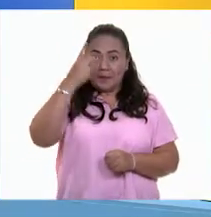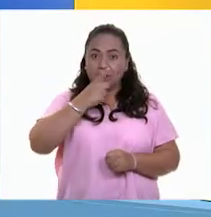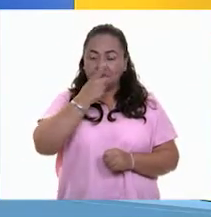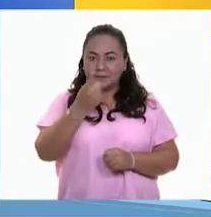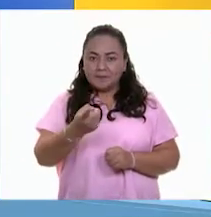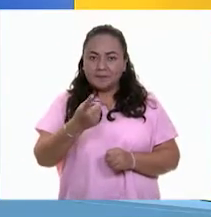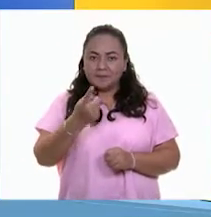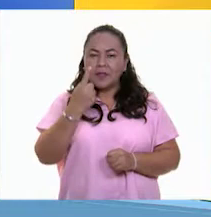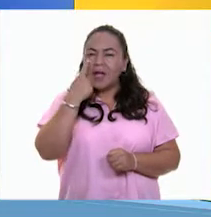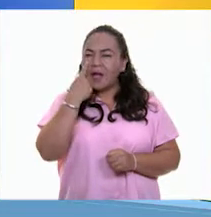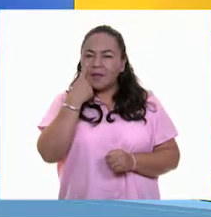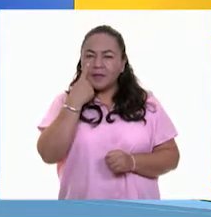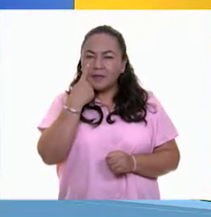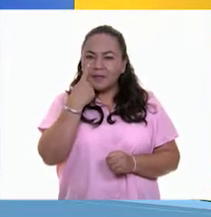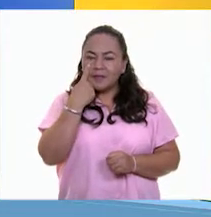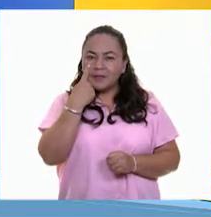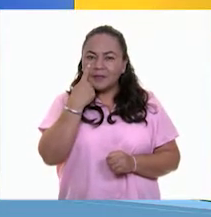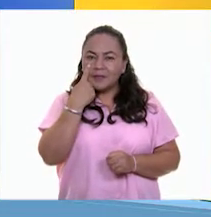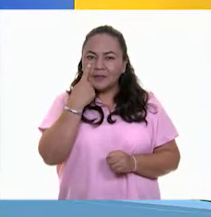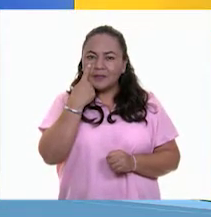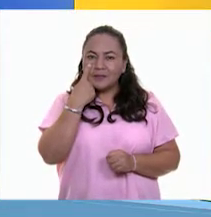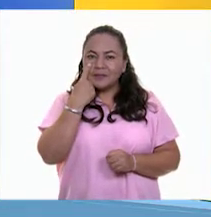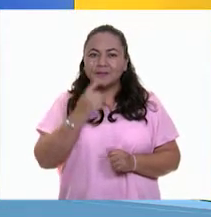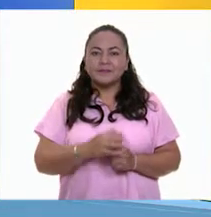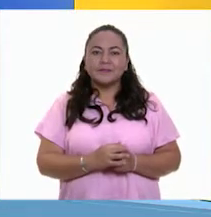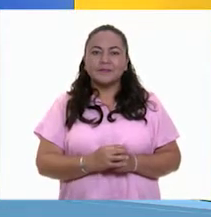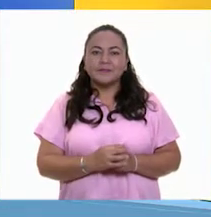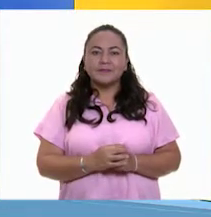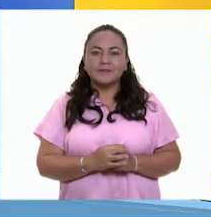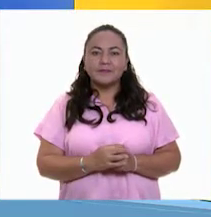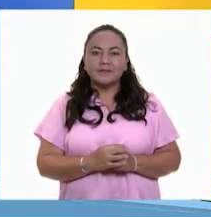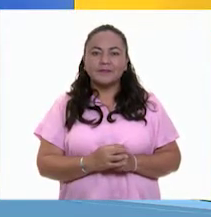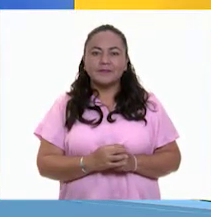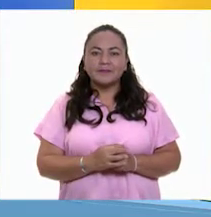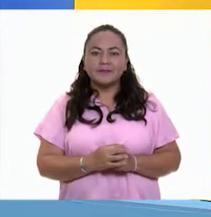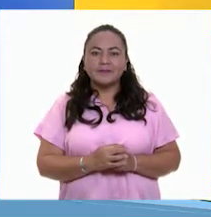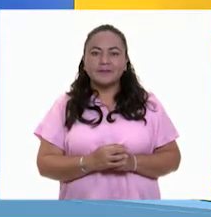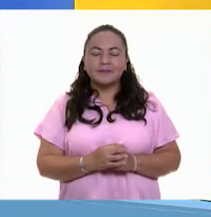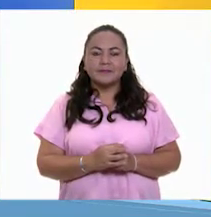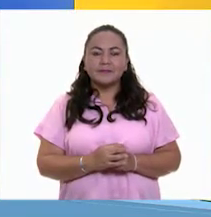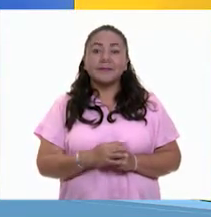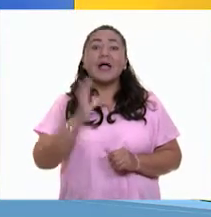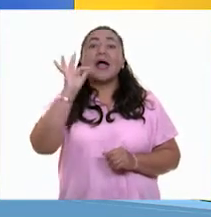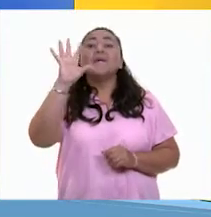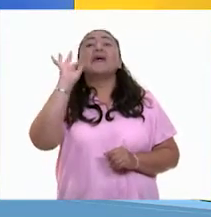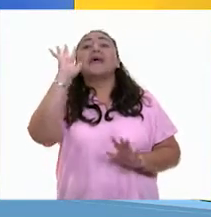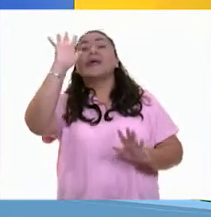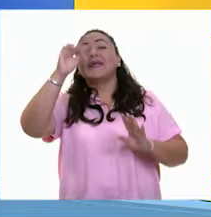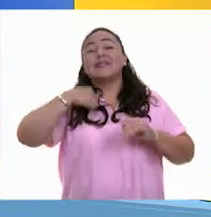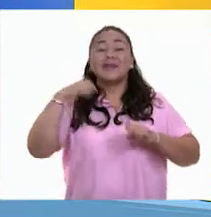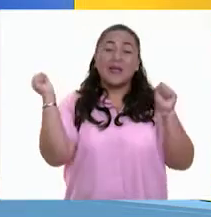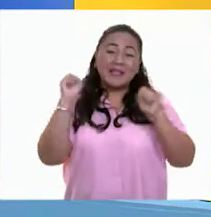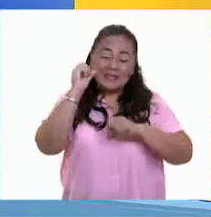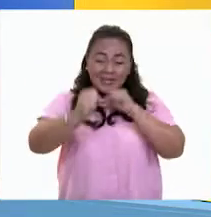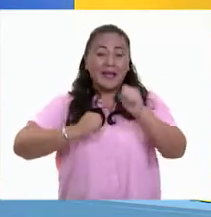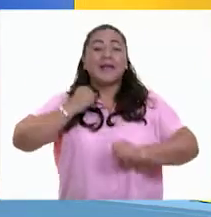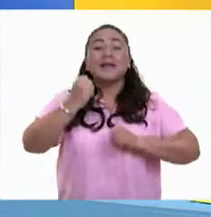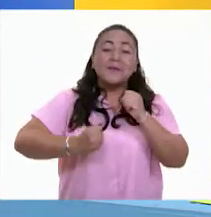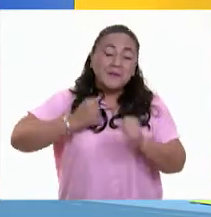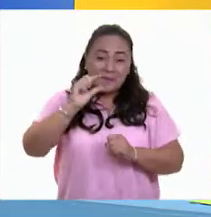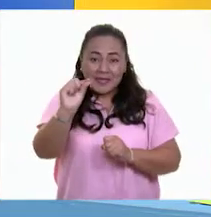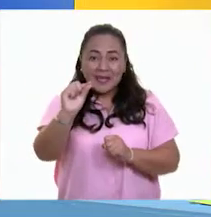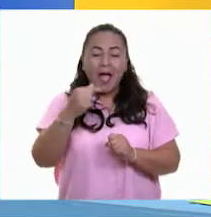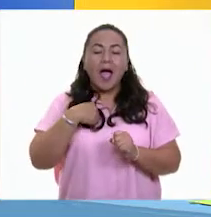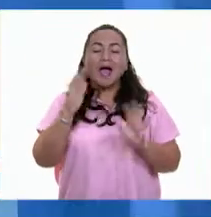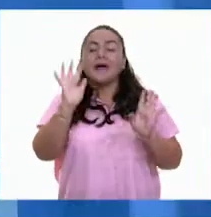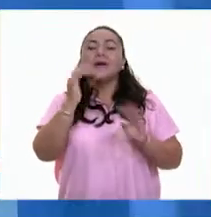dice? A ver... Hola, hola, hola, hola. Ya estoy llegando, ya estoy llegando. Hola, ¿cómo